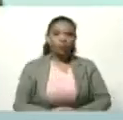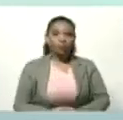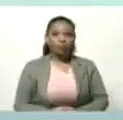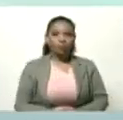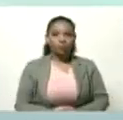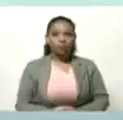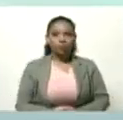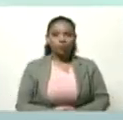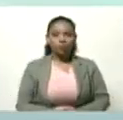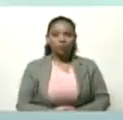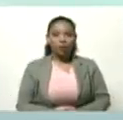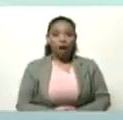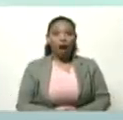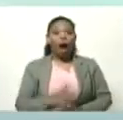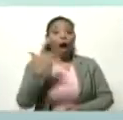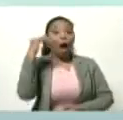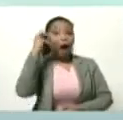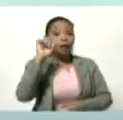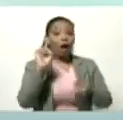Ha habido algunas